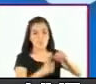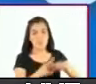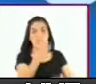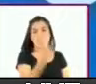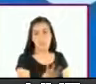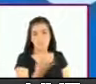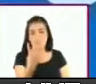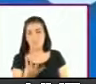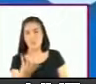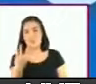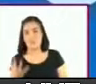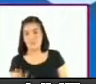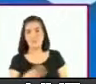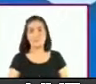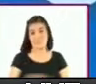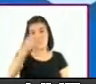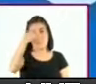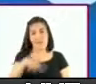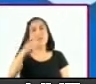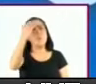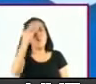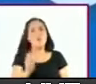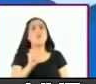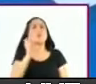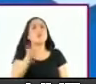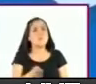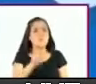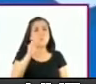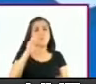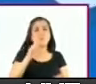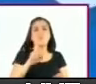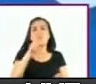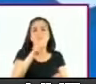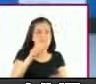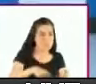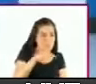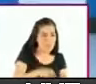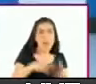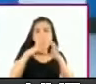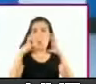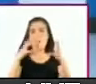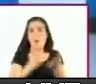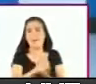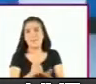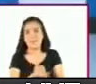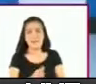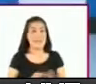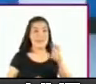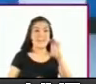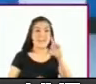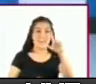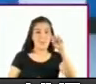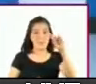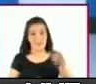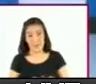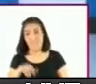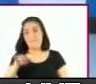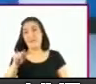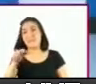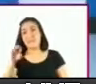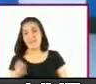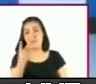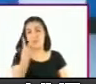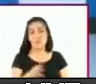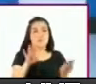4 en 4, para conocer en qué lugares habrá globos azules. Claudia y Mateo identificaron en la